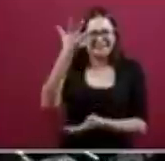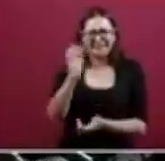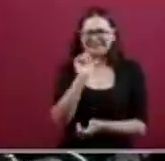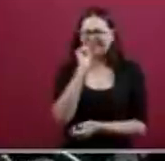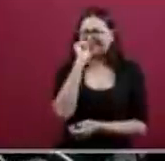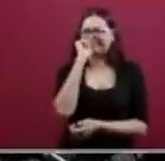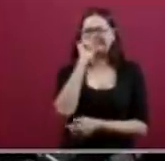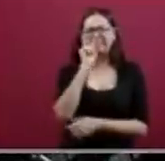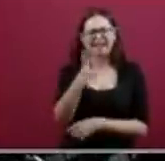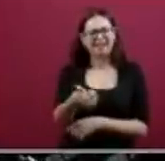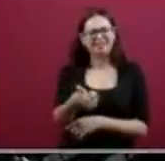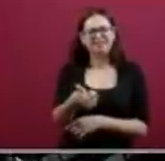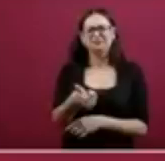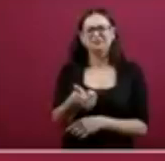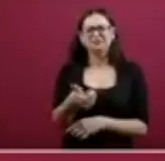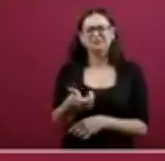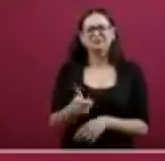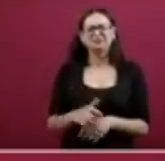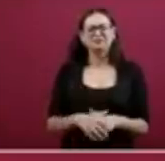y algo